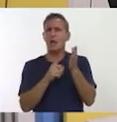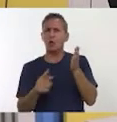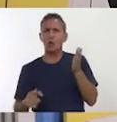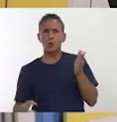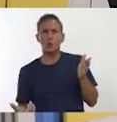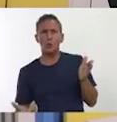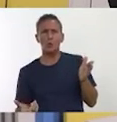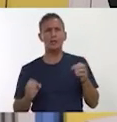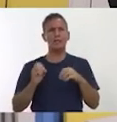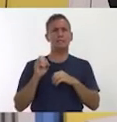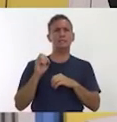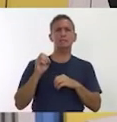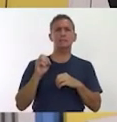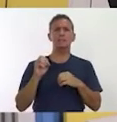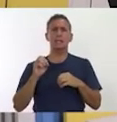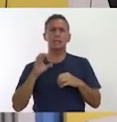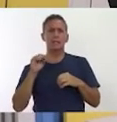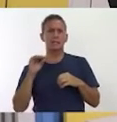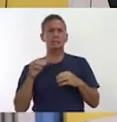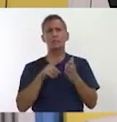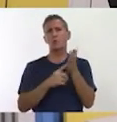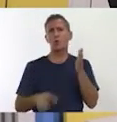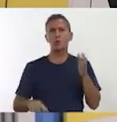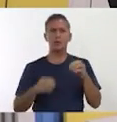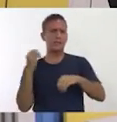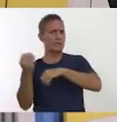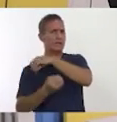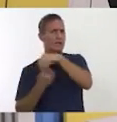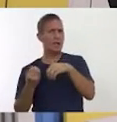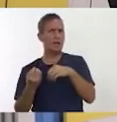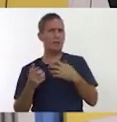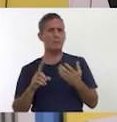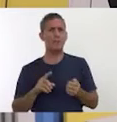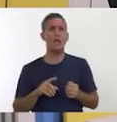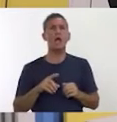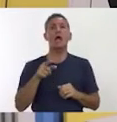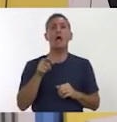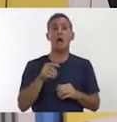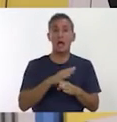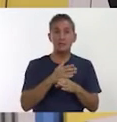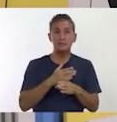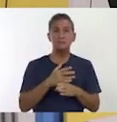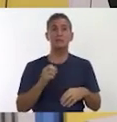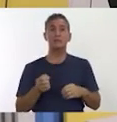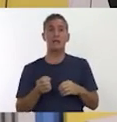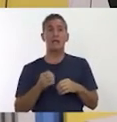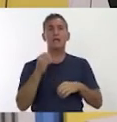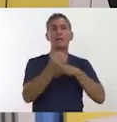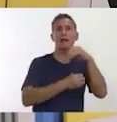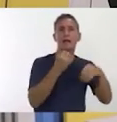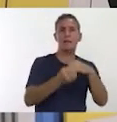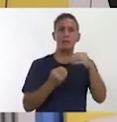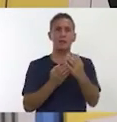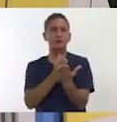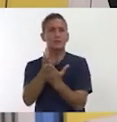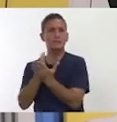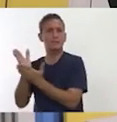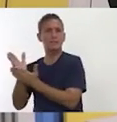nuestras casas es corriente alterna? Porque la corriente alterna quiere decir que ella va cambiando de